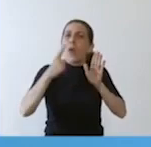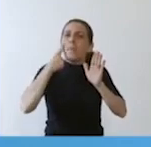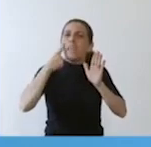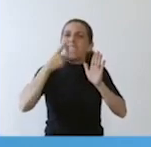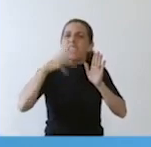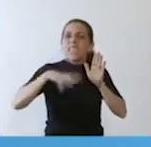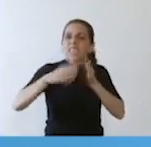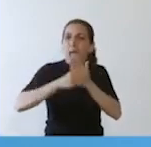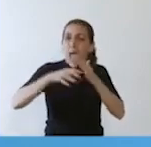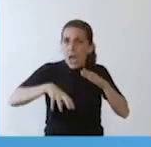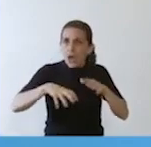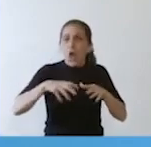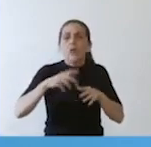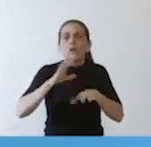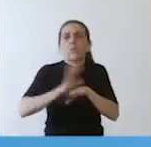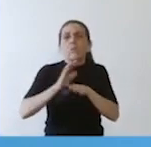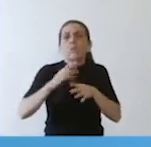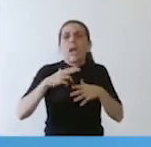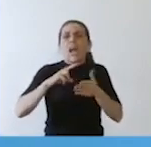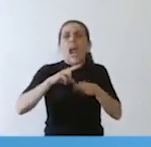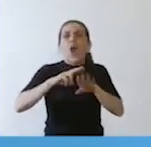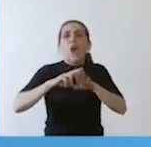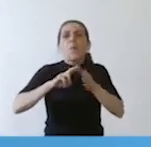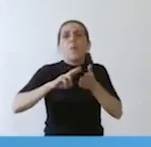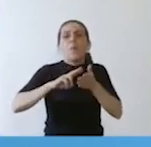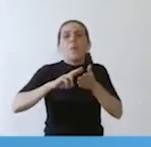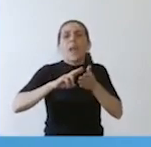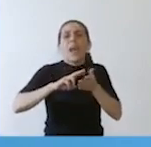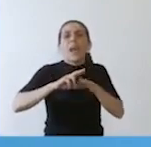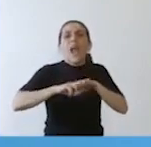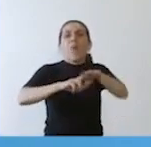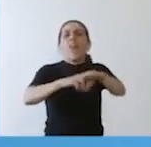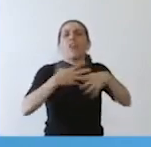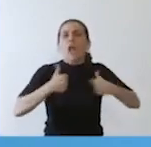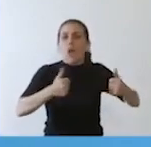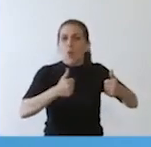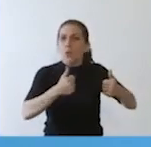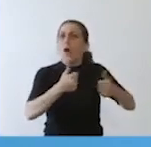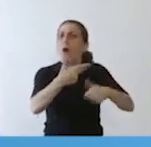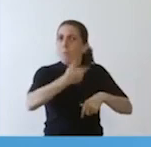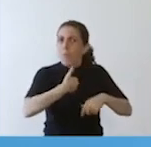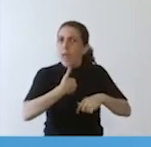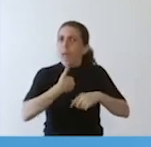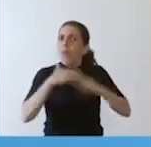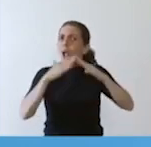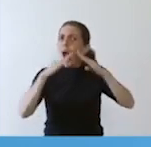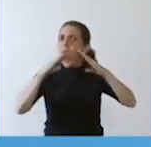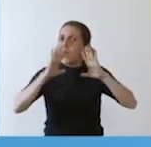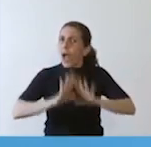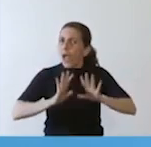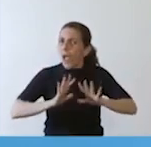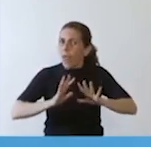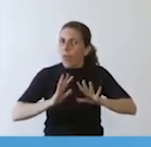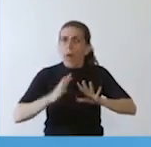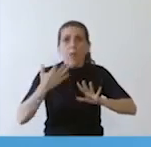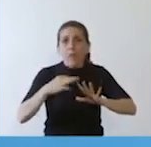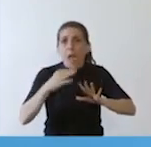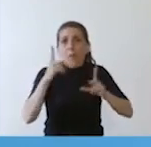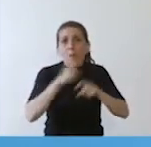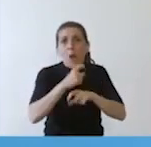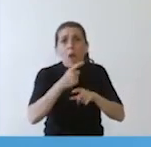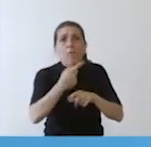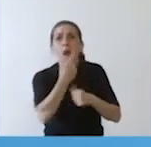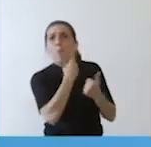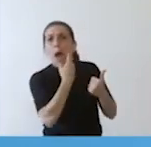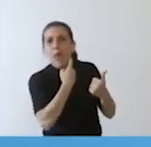de las recomendaciones de salud y al momento salud recomienda el aislamiento, así que no debería haber, digamos, problema porque